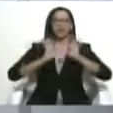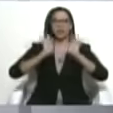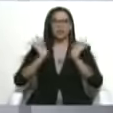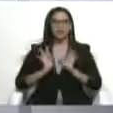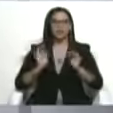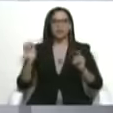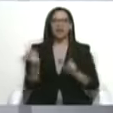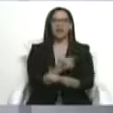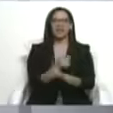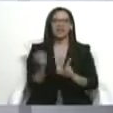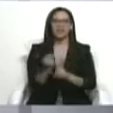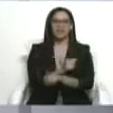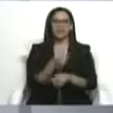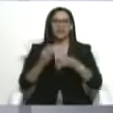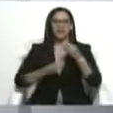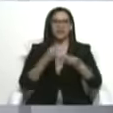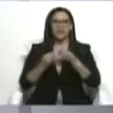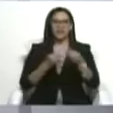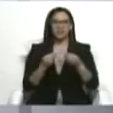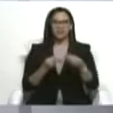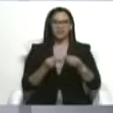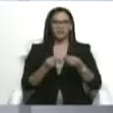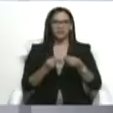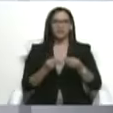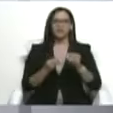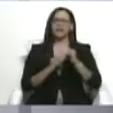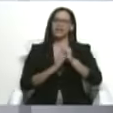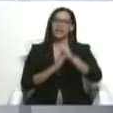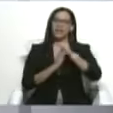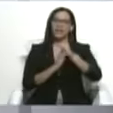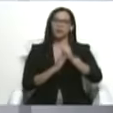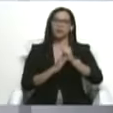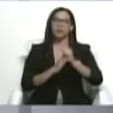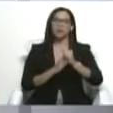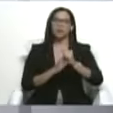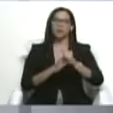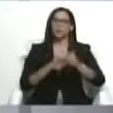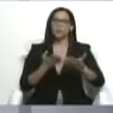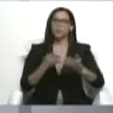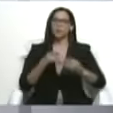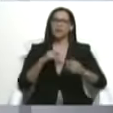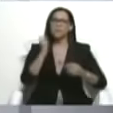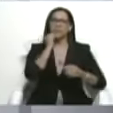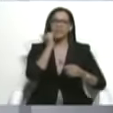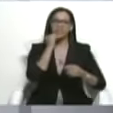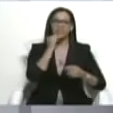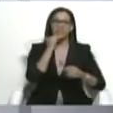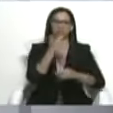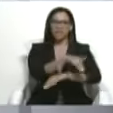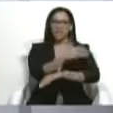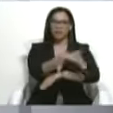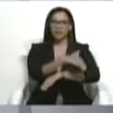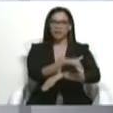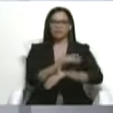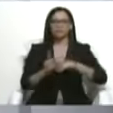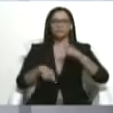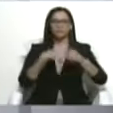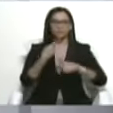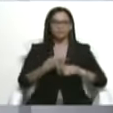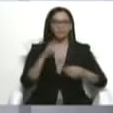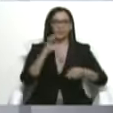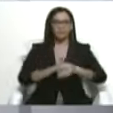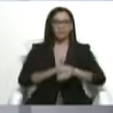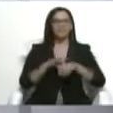agresiva. Hizo eso, estaba liderando una manifestación callejera. Luego de ser detenido